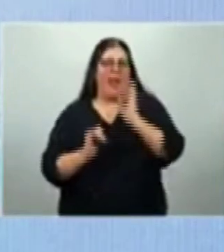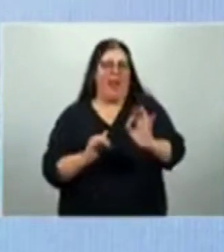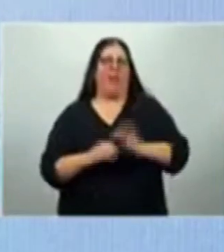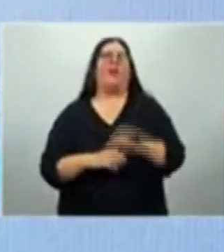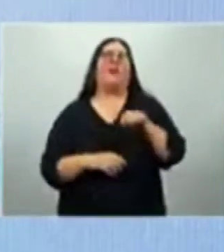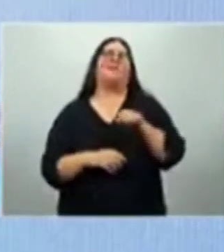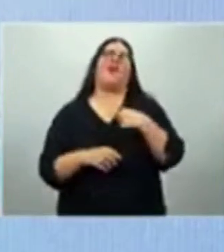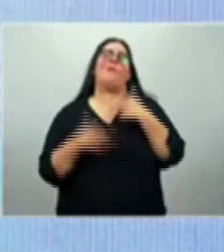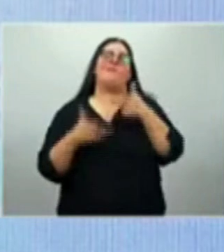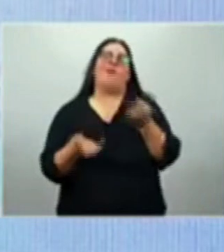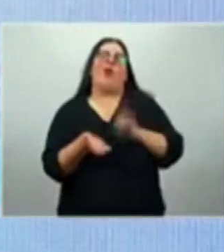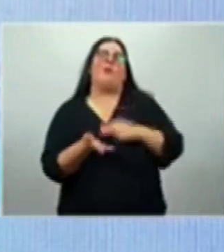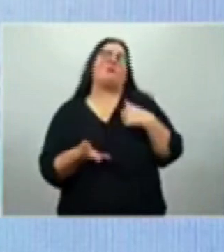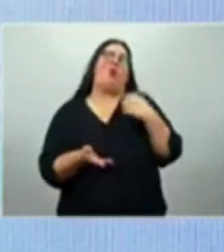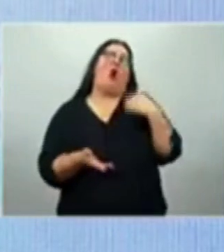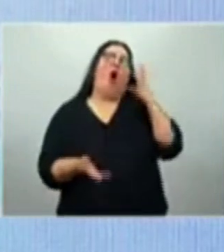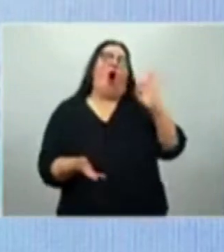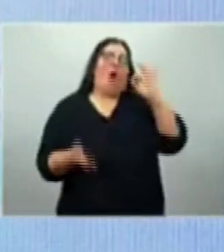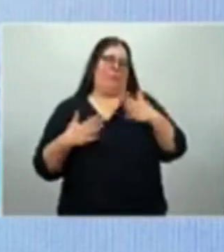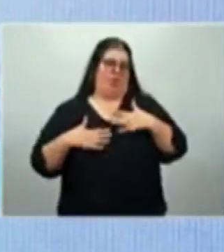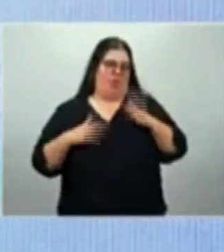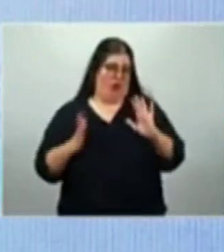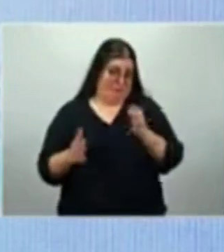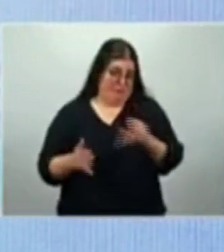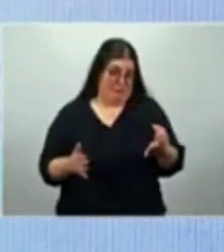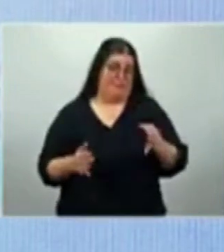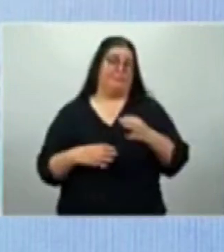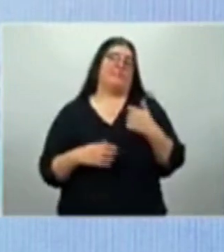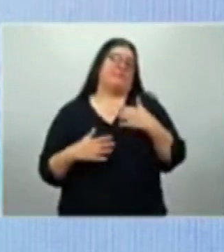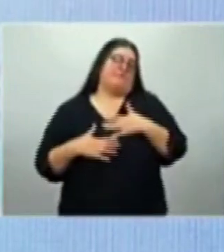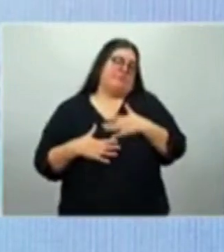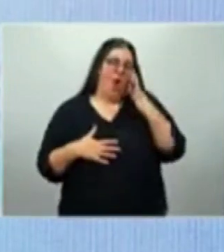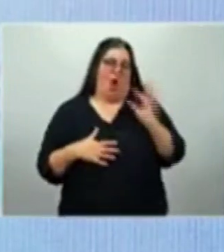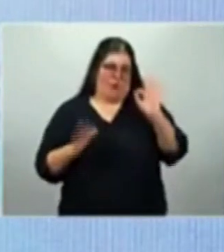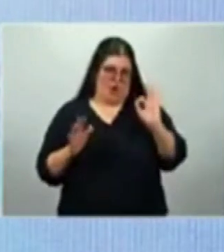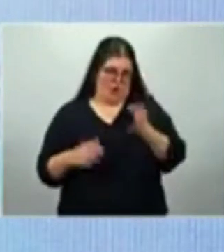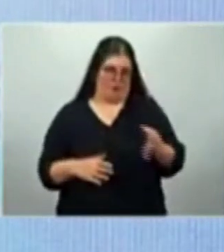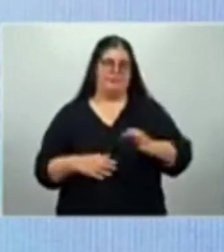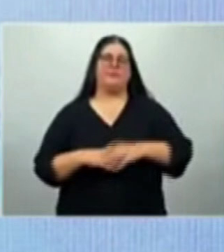es redundante, son mi opinión, ¿no? Son mi opinión.